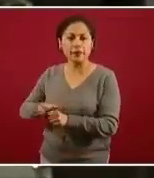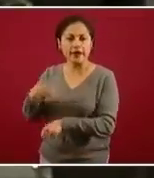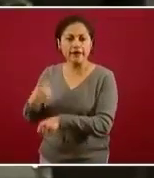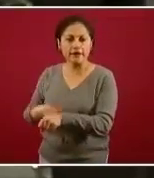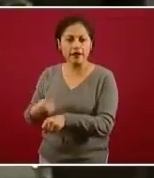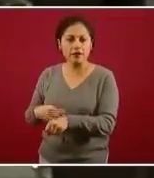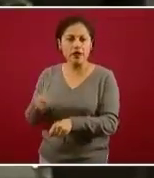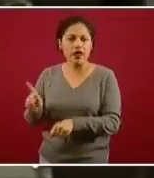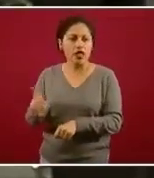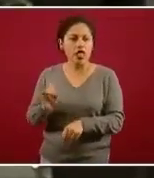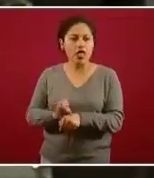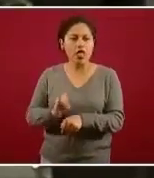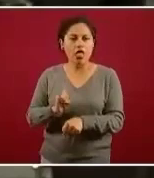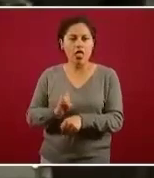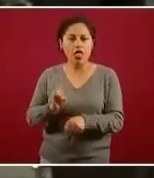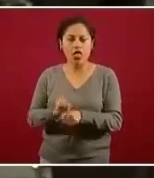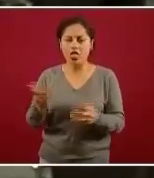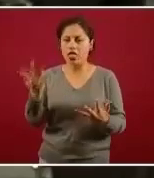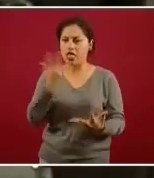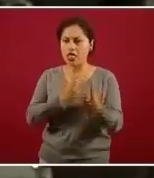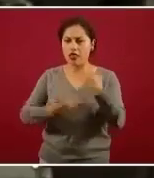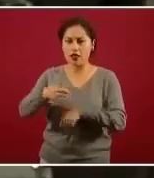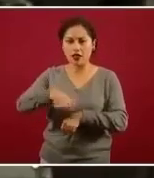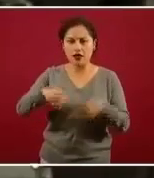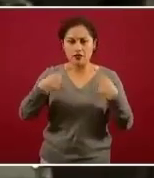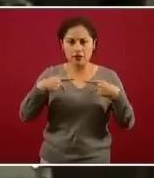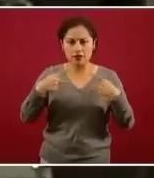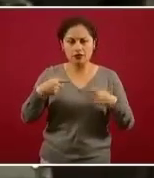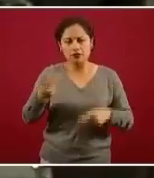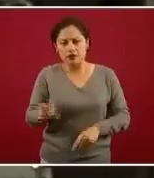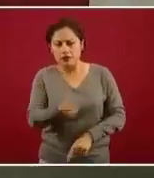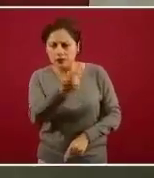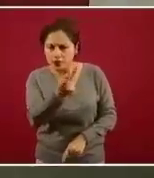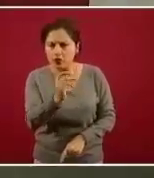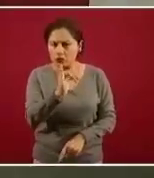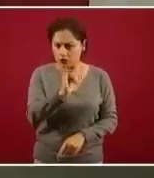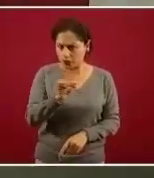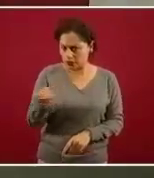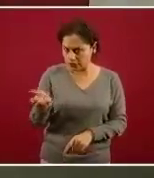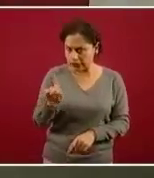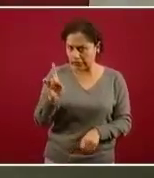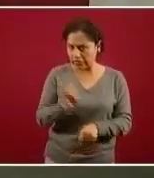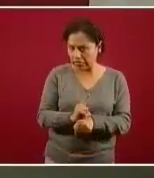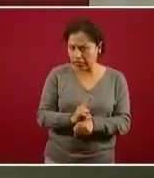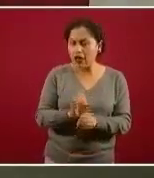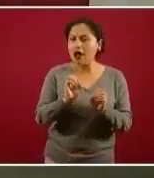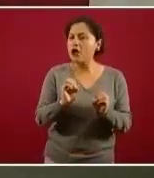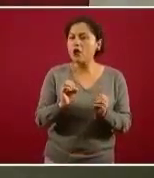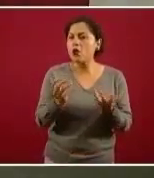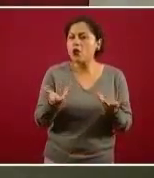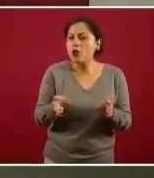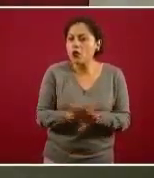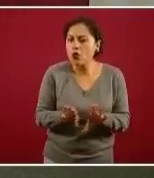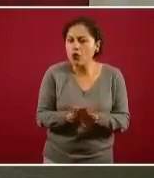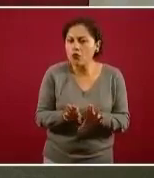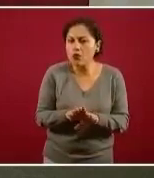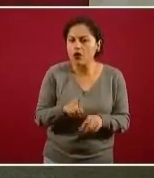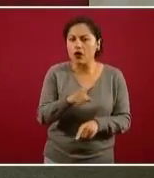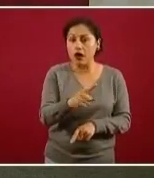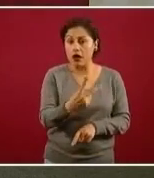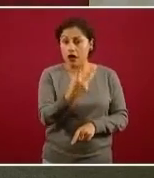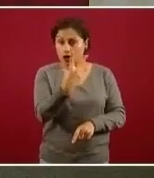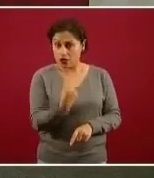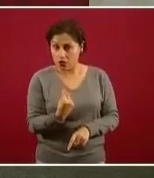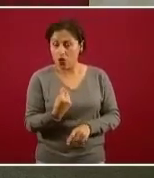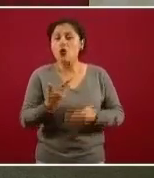así? Necesitamos, digamos, claridad en estos momentos. Sobre todo ante el anuncio que nos hace. ¿Cuáles serían entonces, si no es así, estas